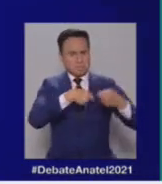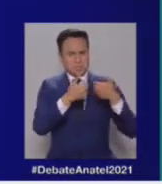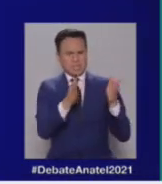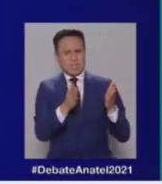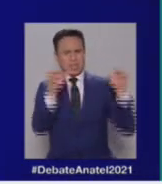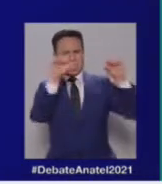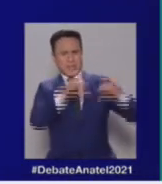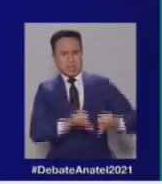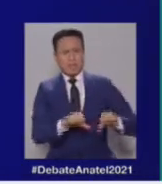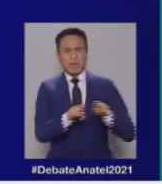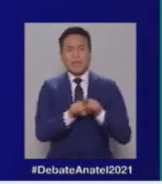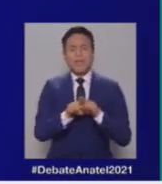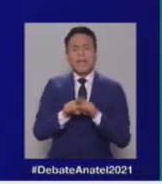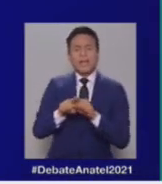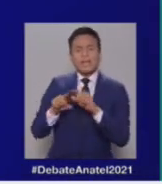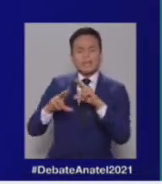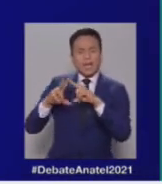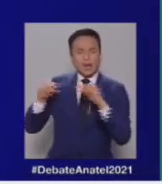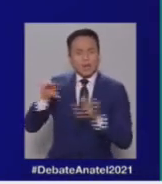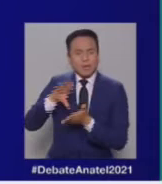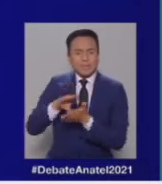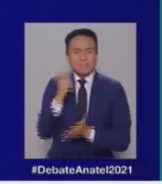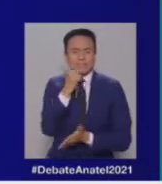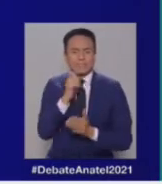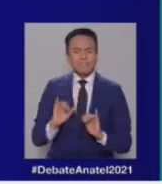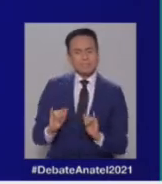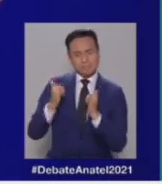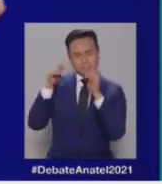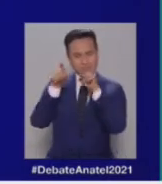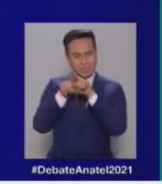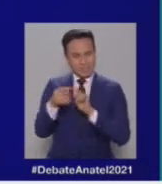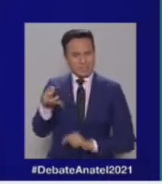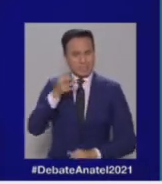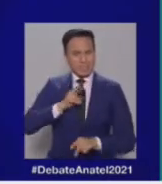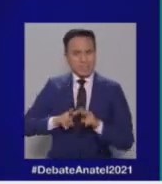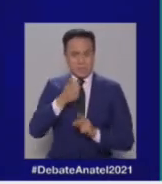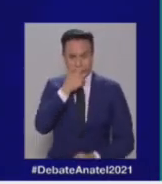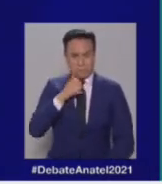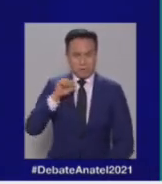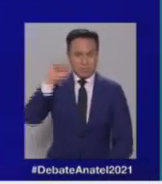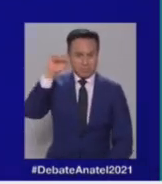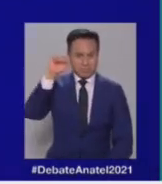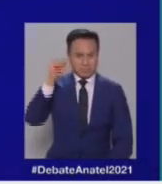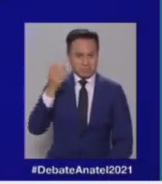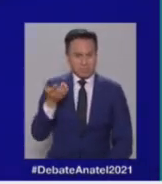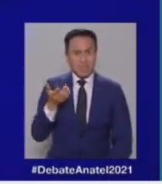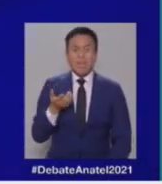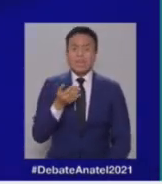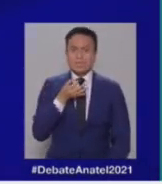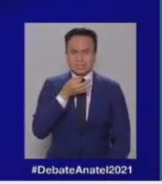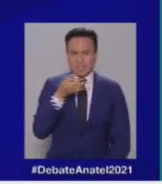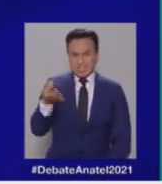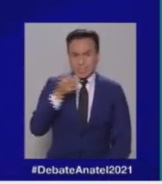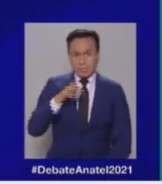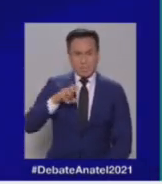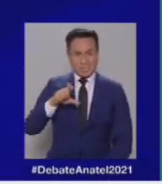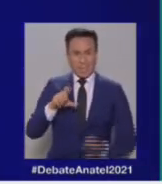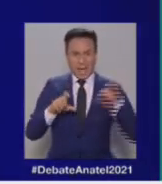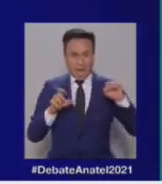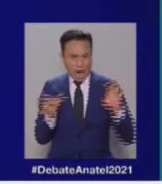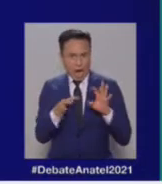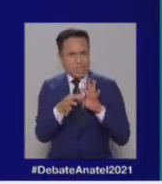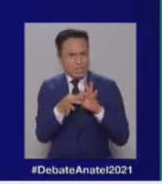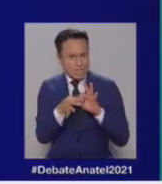proceso constituyente que actualmente se llevó a cabo en el país. El profesor Artés acusó que esa situación permitió tener hasta el día de